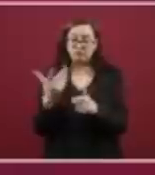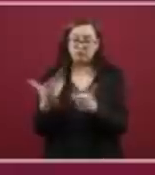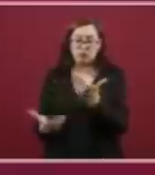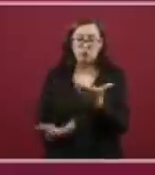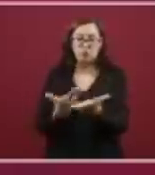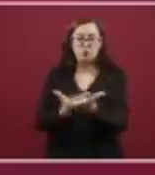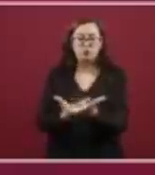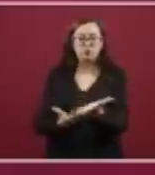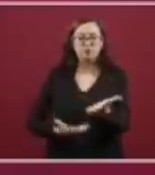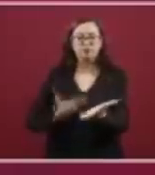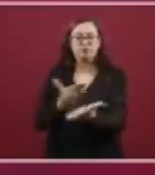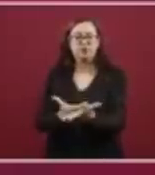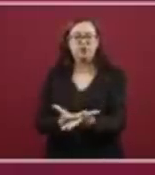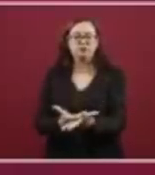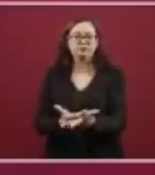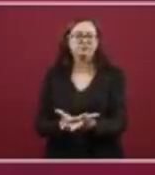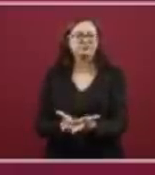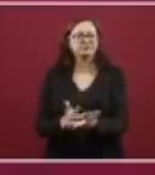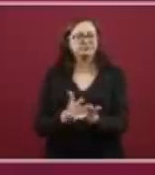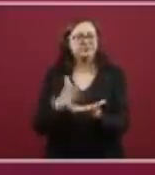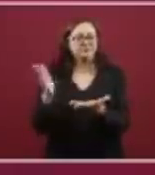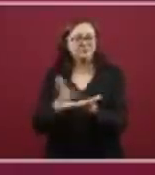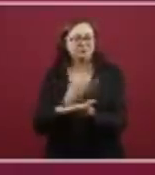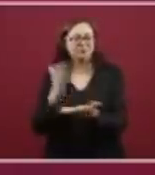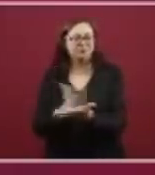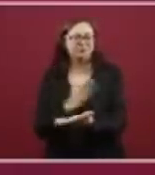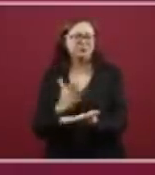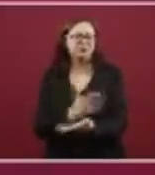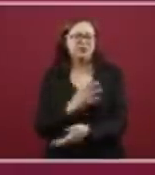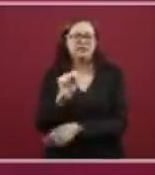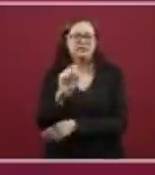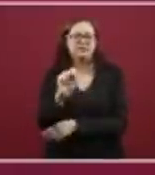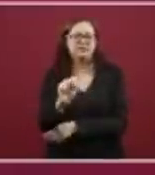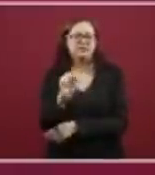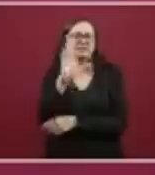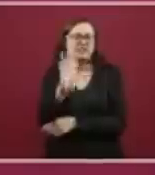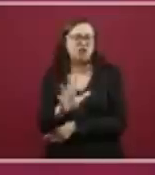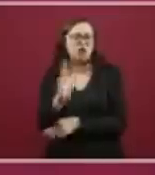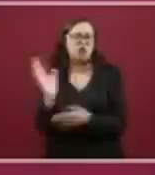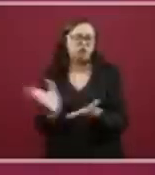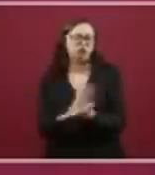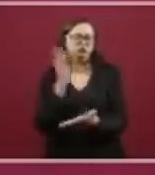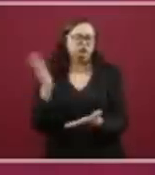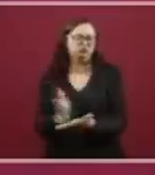Son 65 cuartillas, tampoco es mucho,